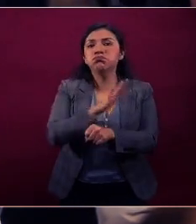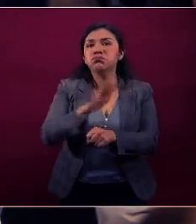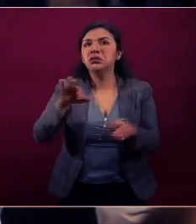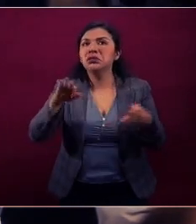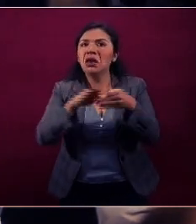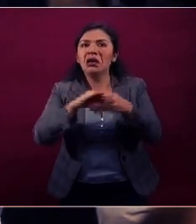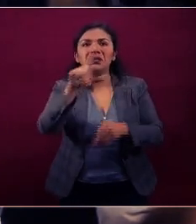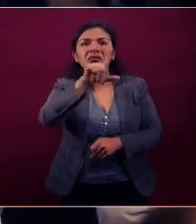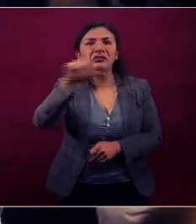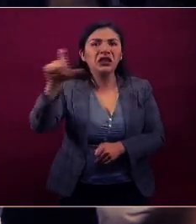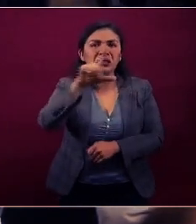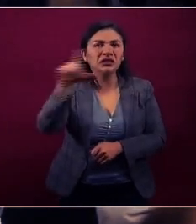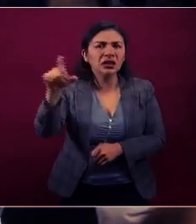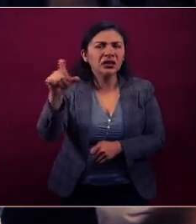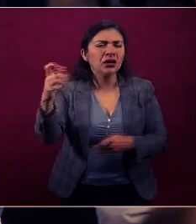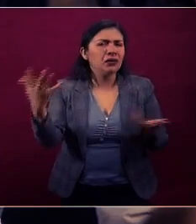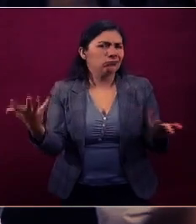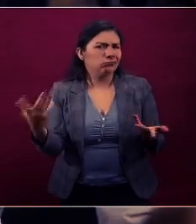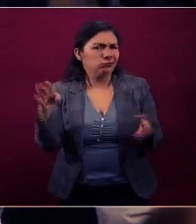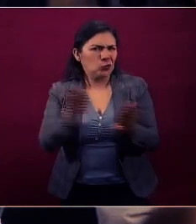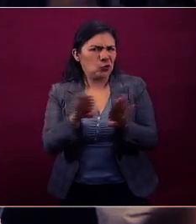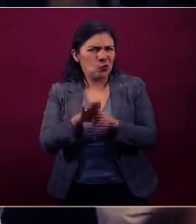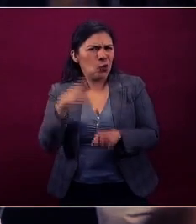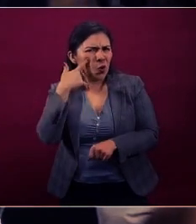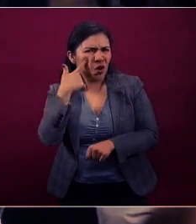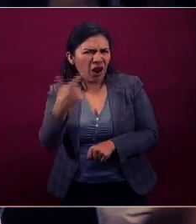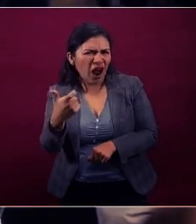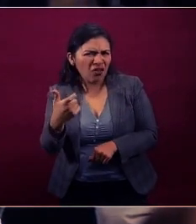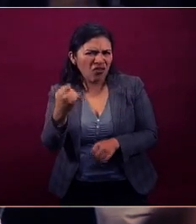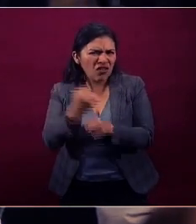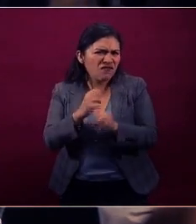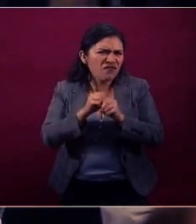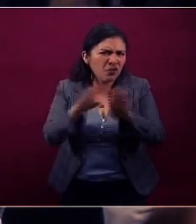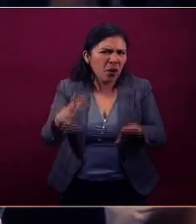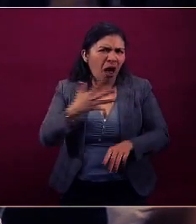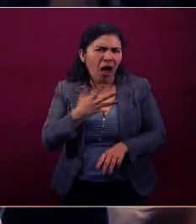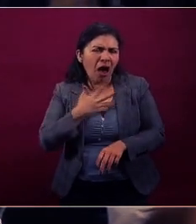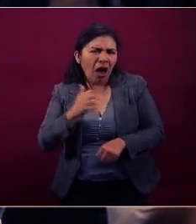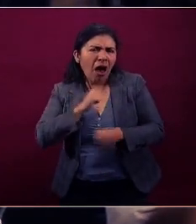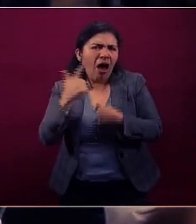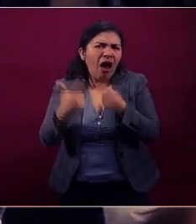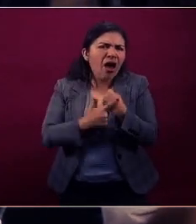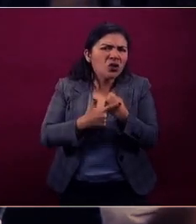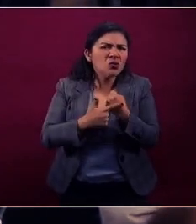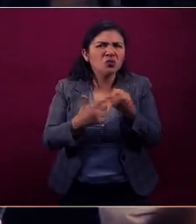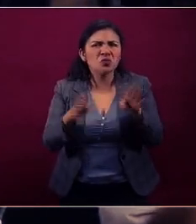de 700. Entonces está como rara el asunto ahí. No sé si hay ahí algún